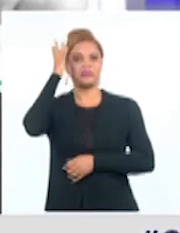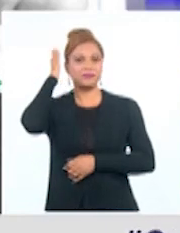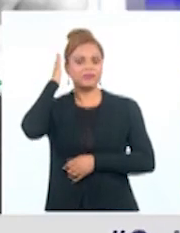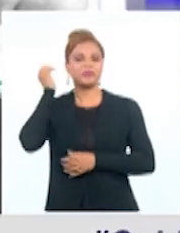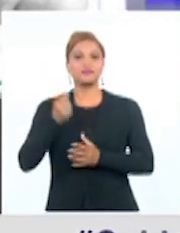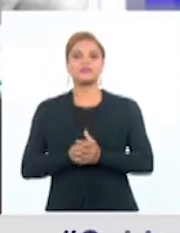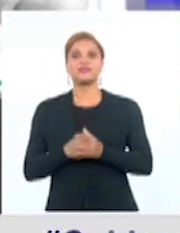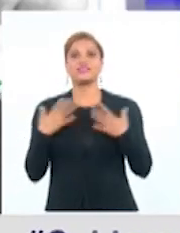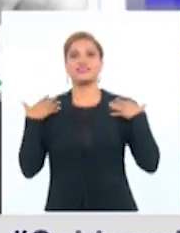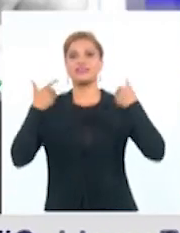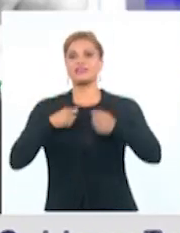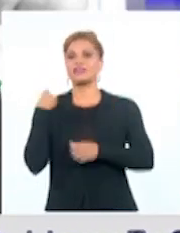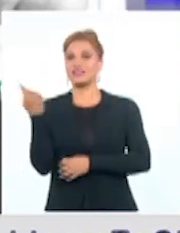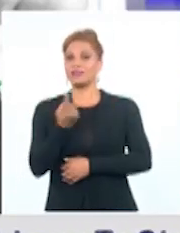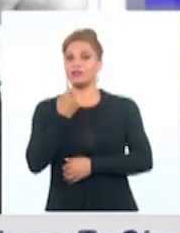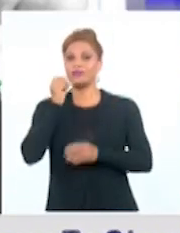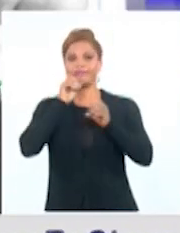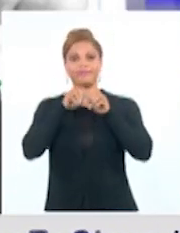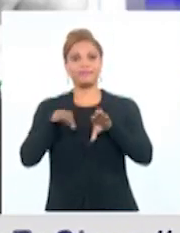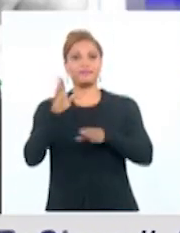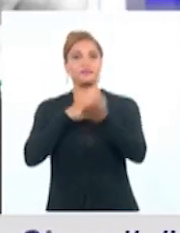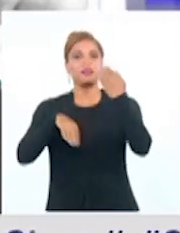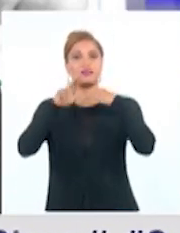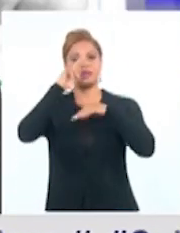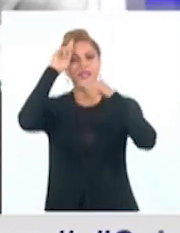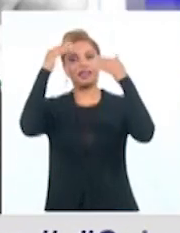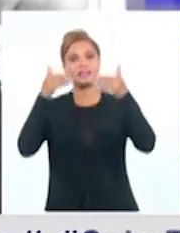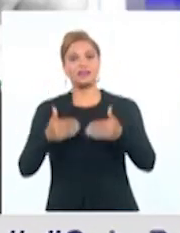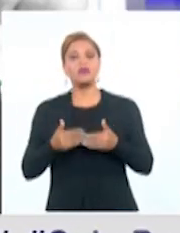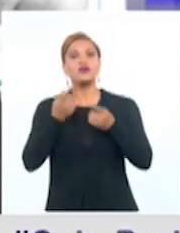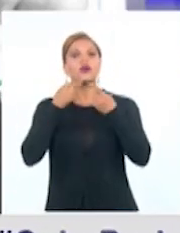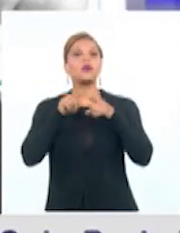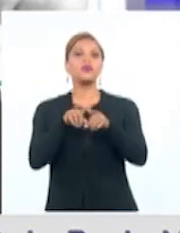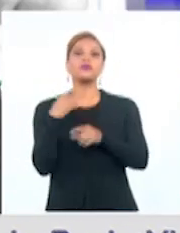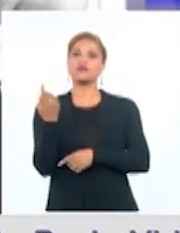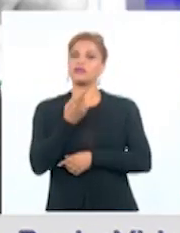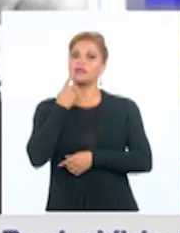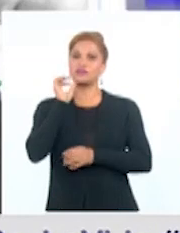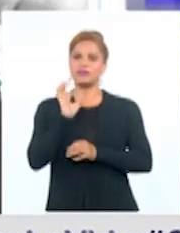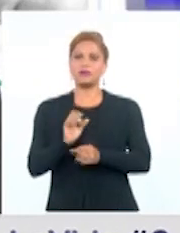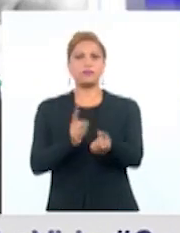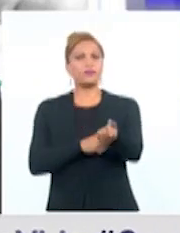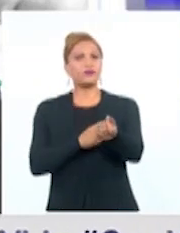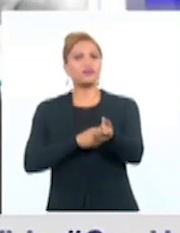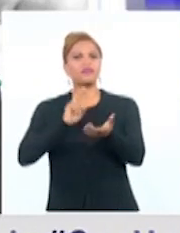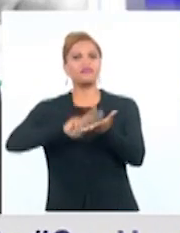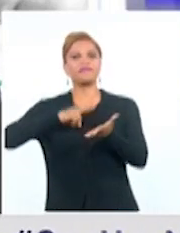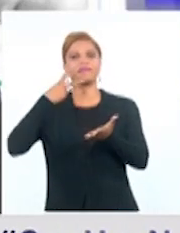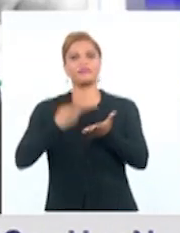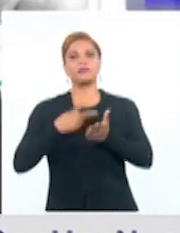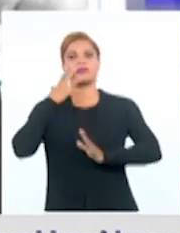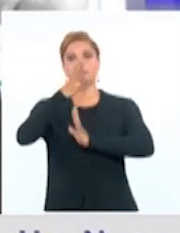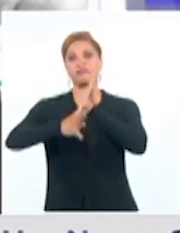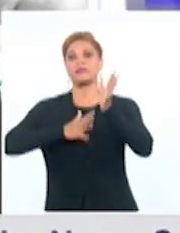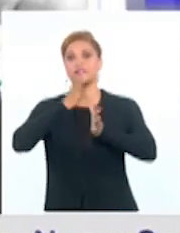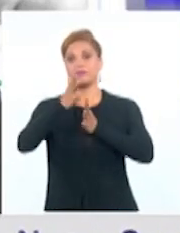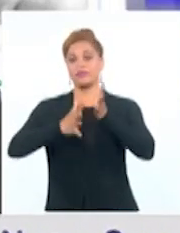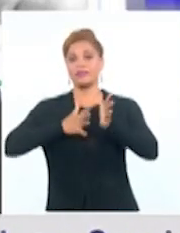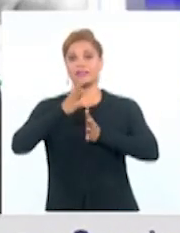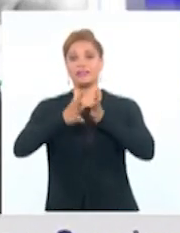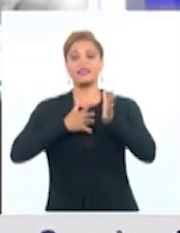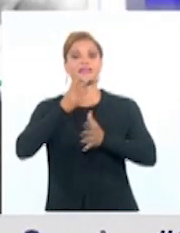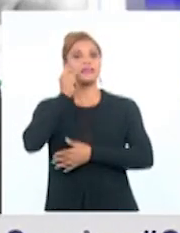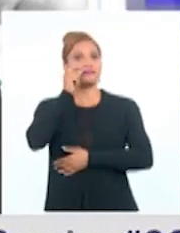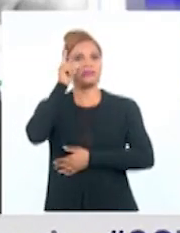de epidemiología de nuestro Ministerio de Salud Pública, y nos acompaña, como es habitual, la intérprete en lengua de señas para la comunidad sorda